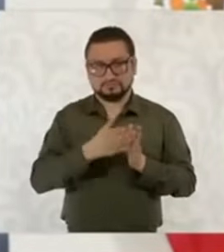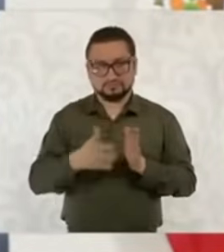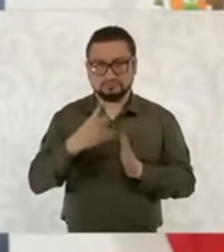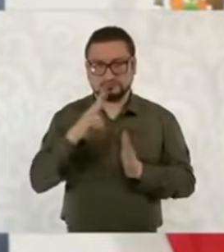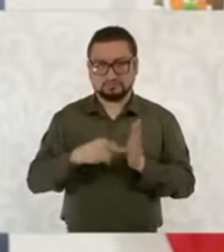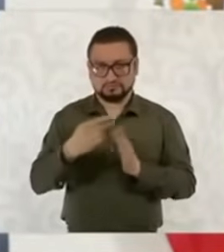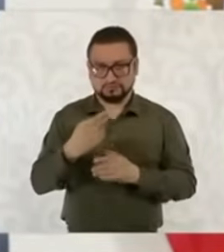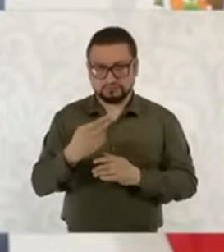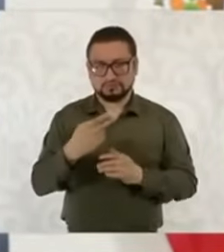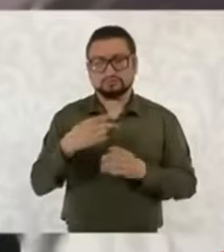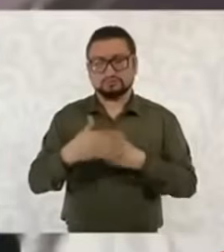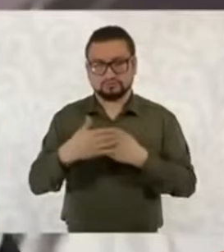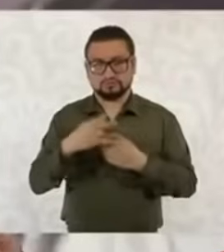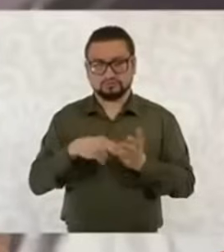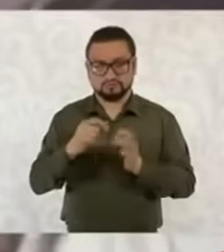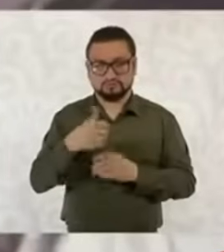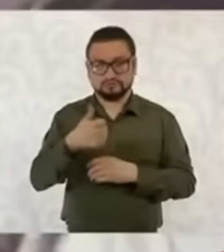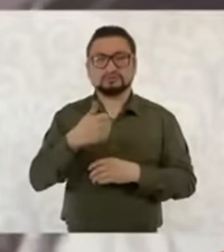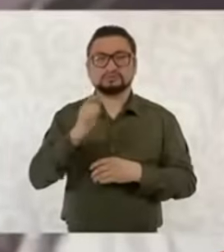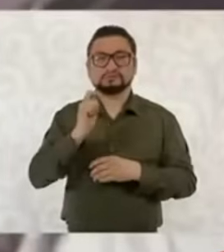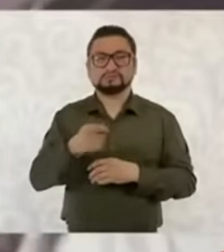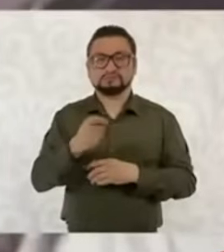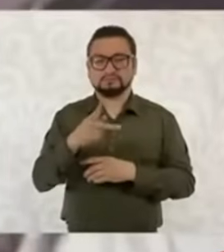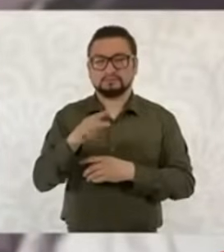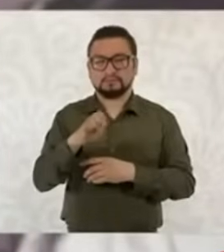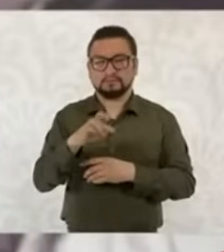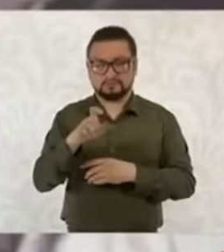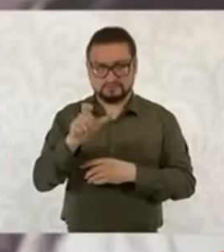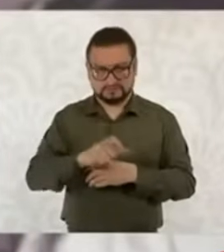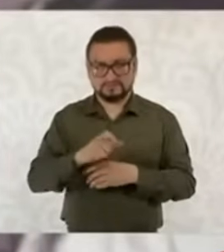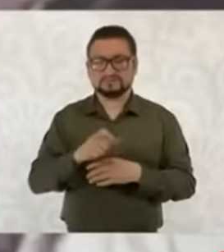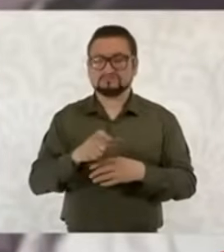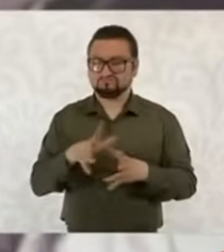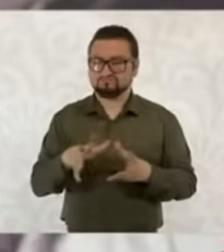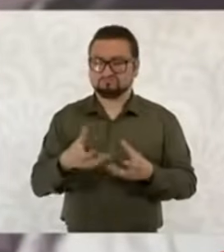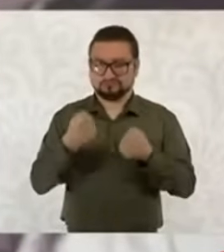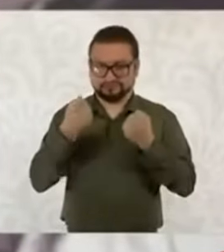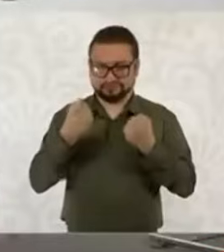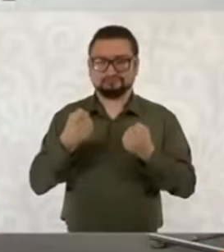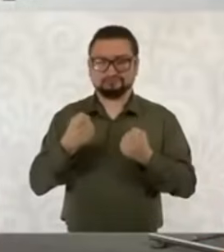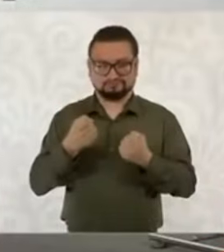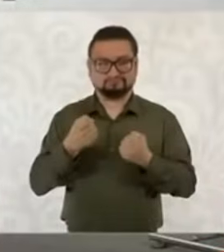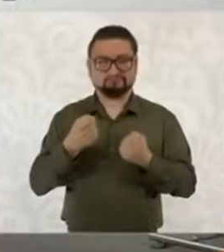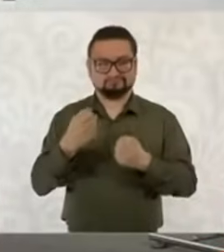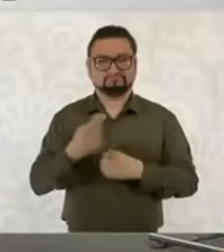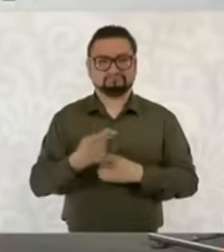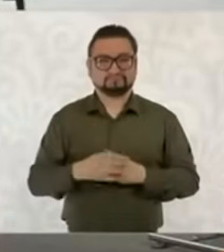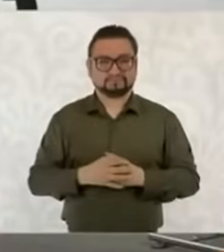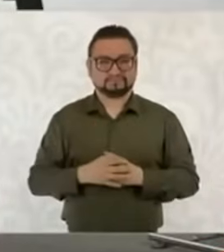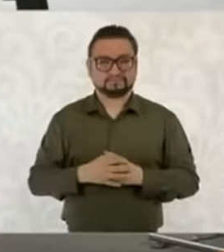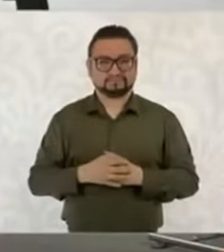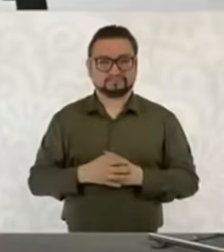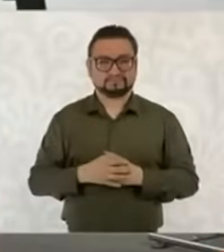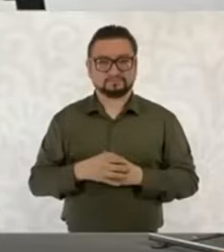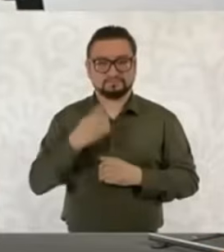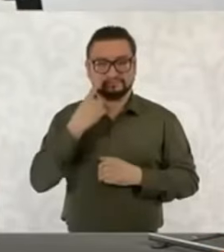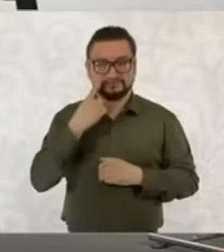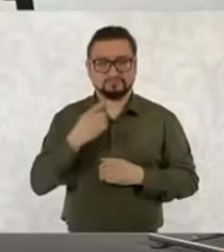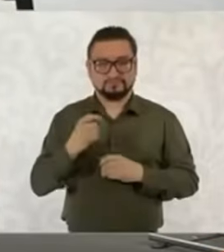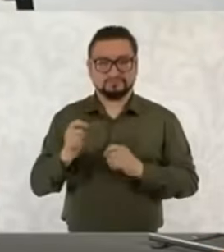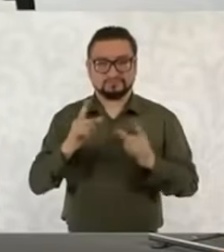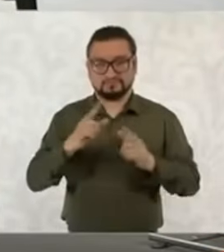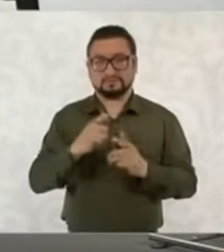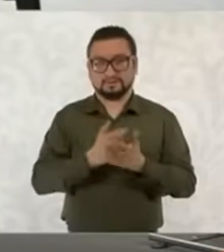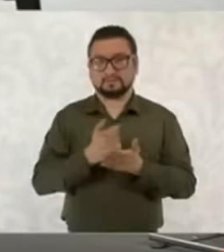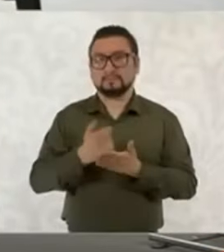en el 26 es el rescate de Pemex. La siguiente, por favor. Es el pago de la deuda de Pemex. El pago de la